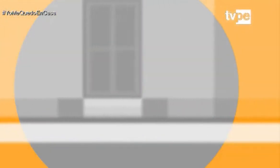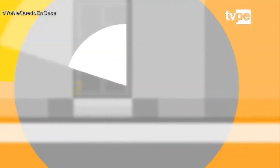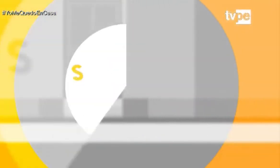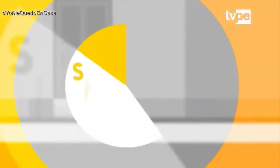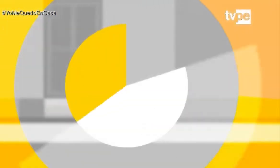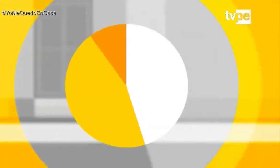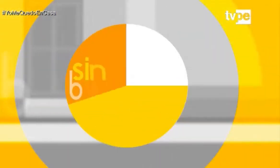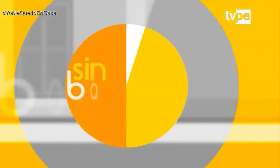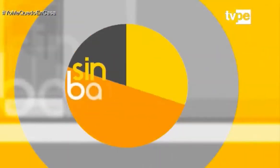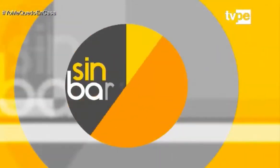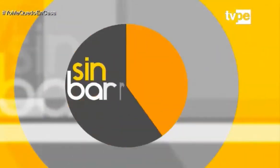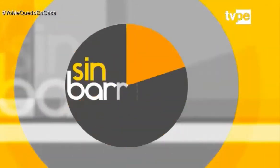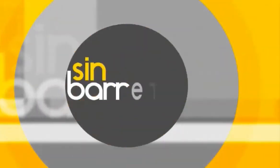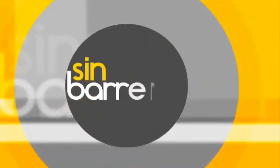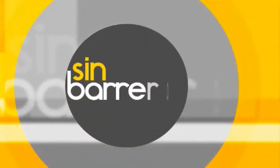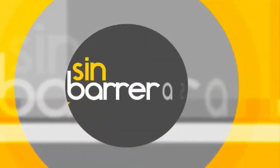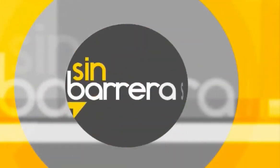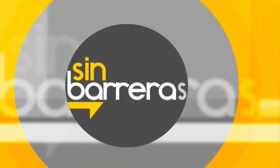Música